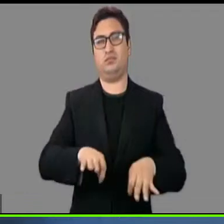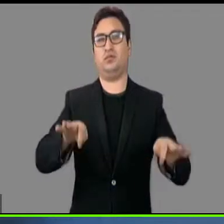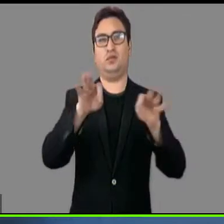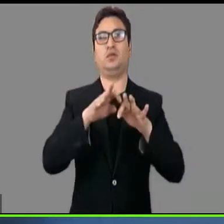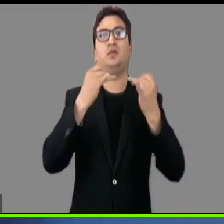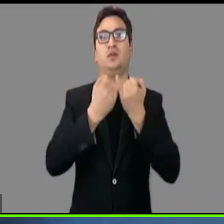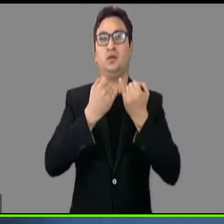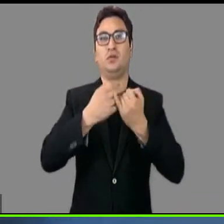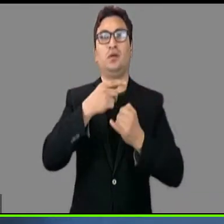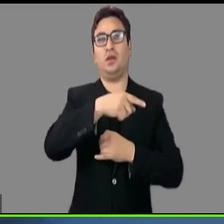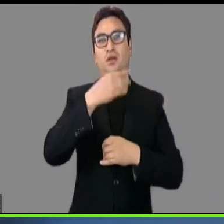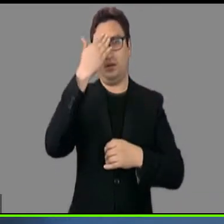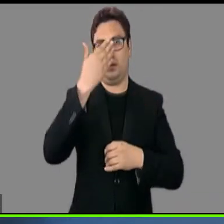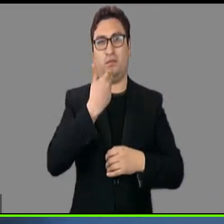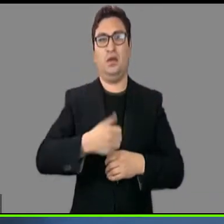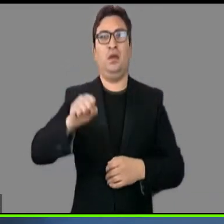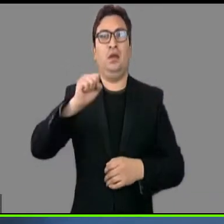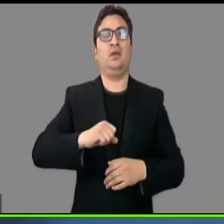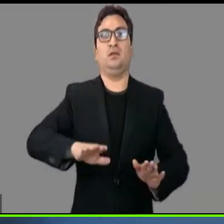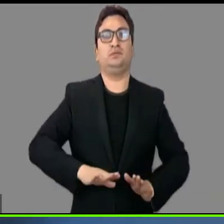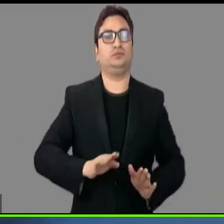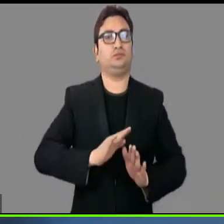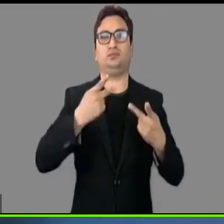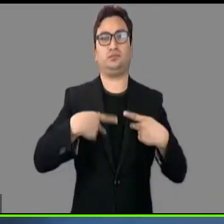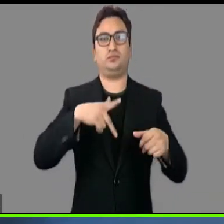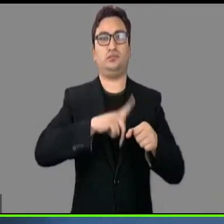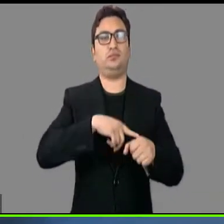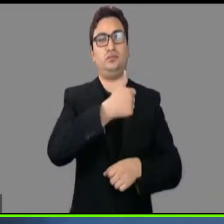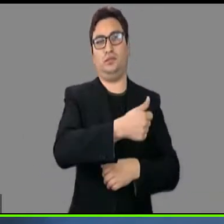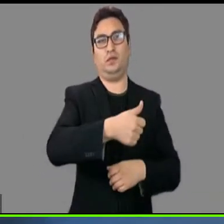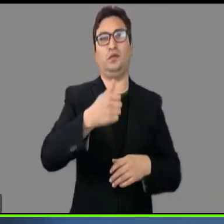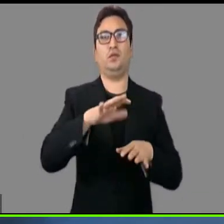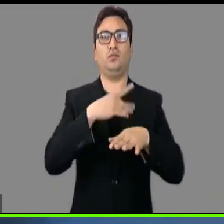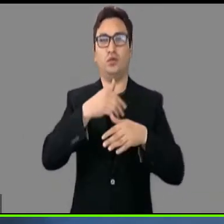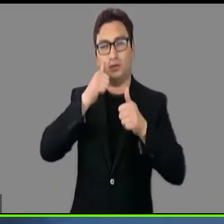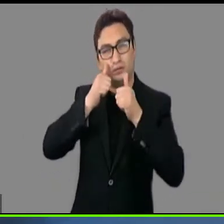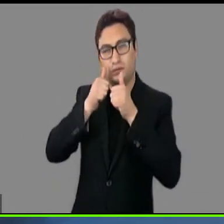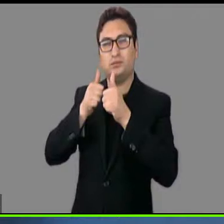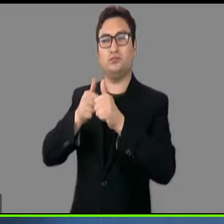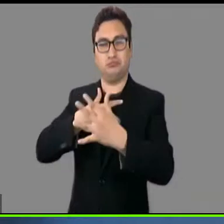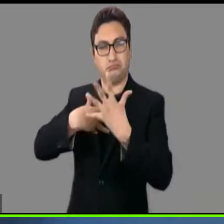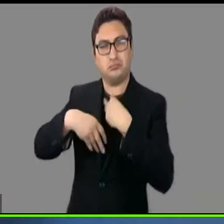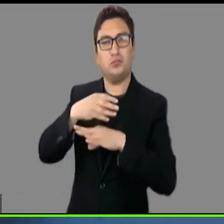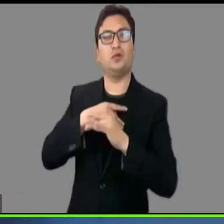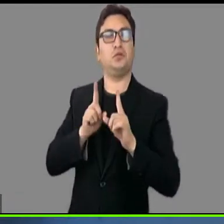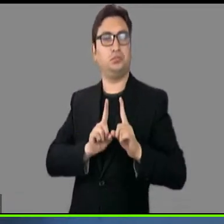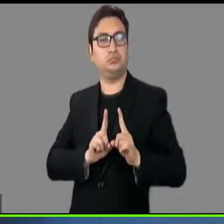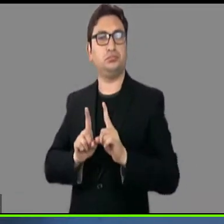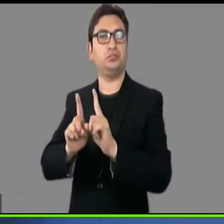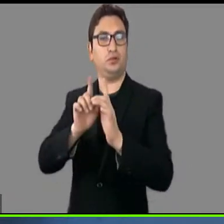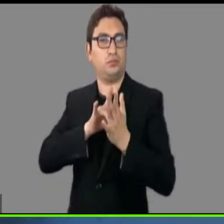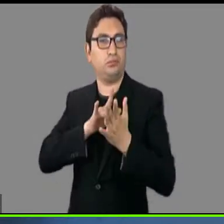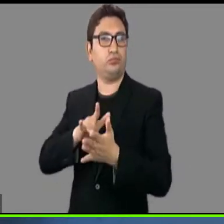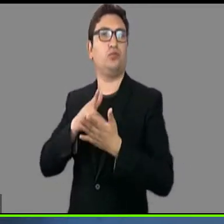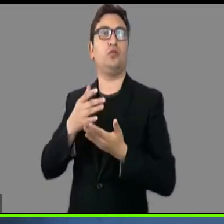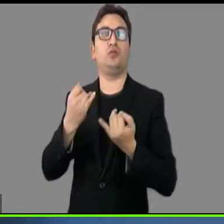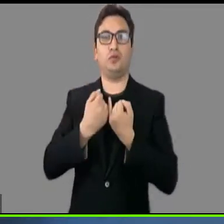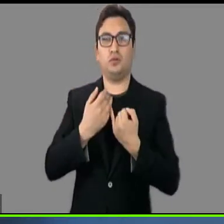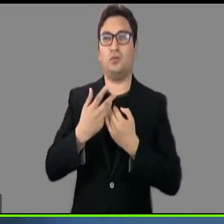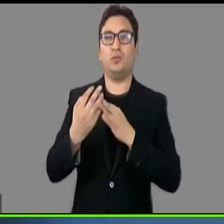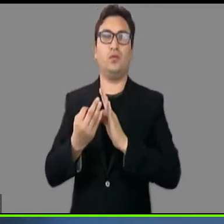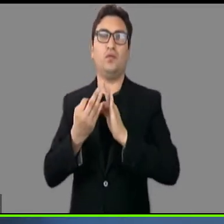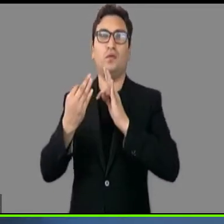habilidades personales, ¿no? El tema de la escucha empática, el acompañamiento, un poco el tema de enfrentarse a los